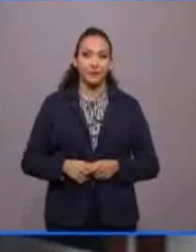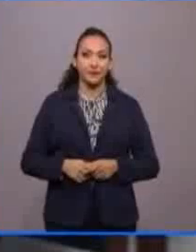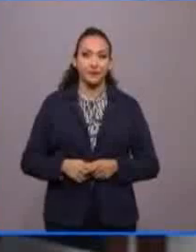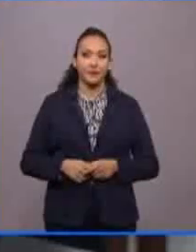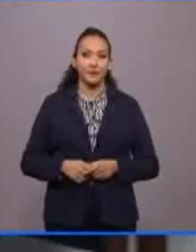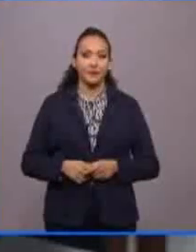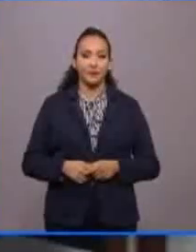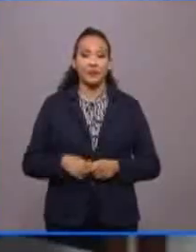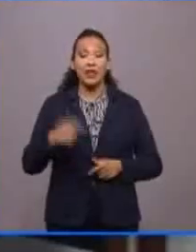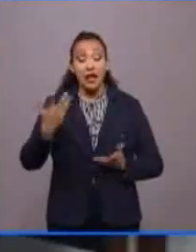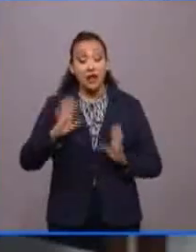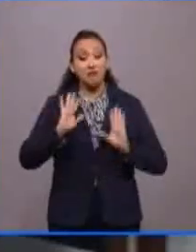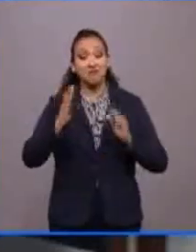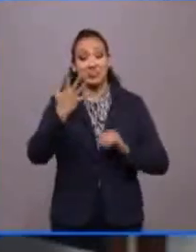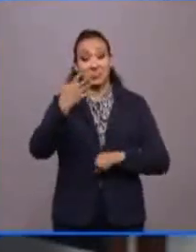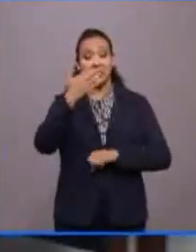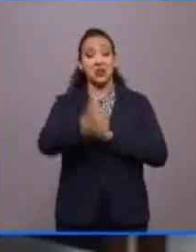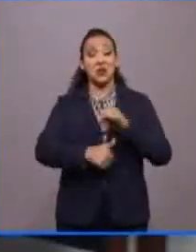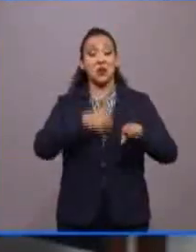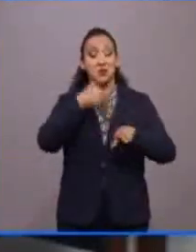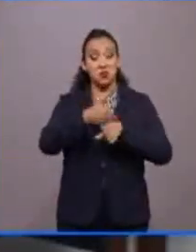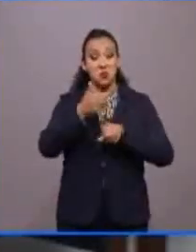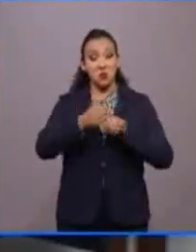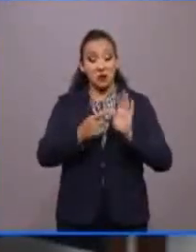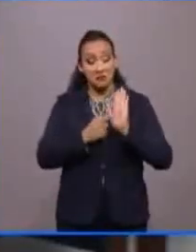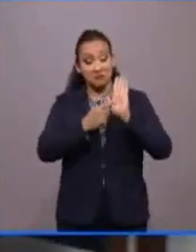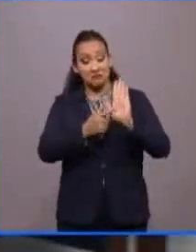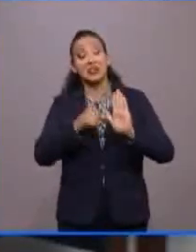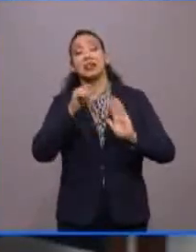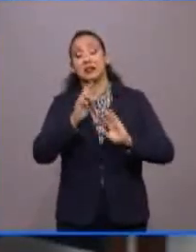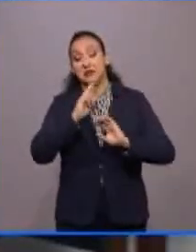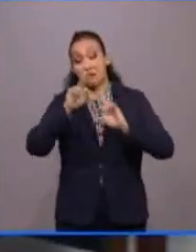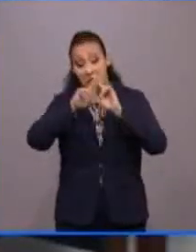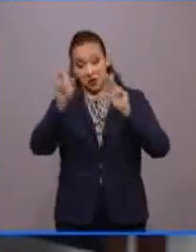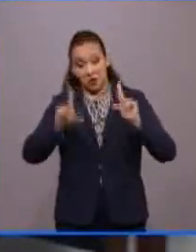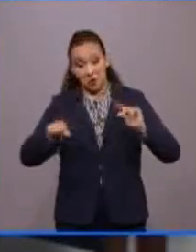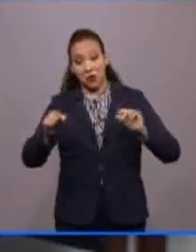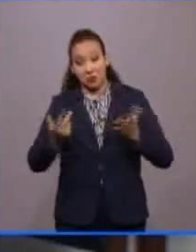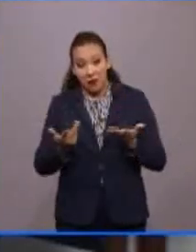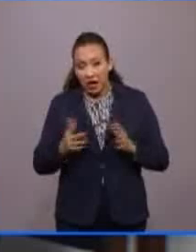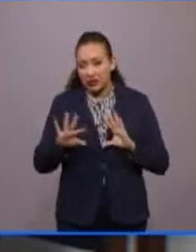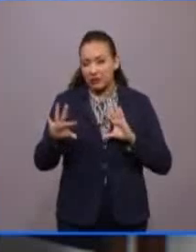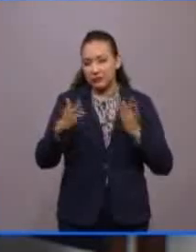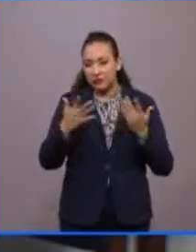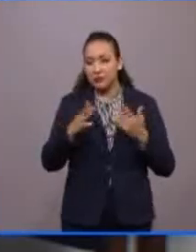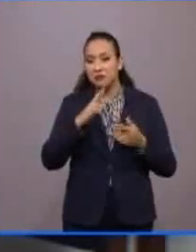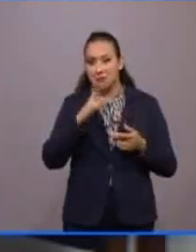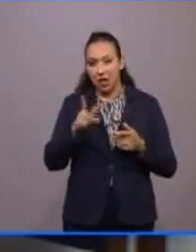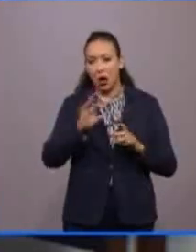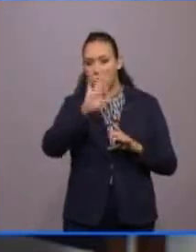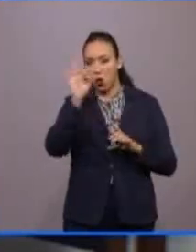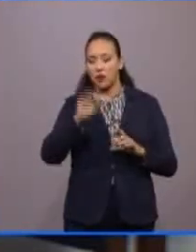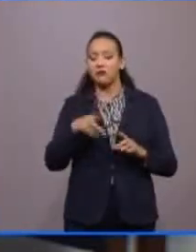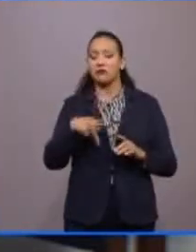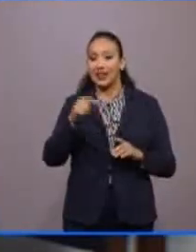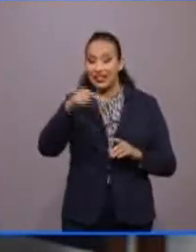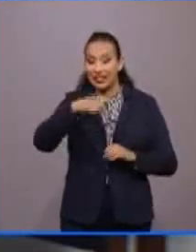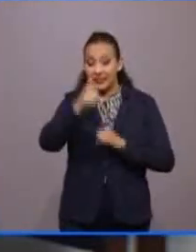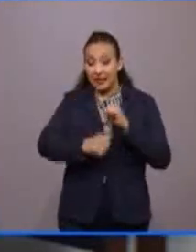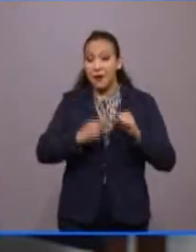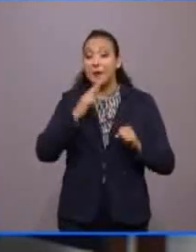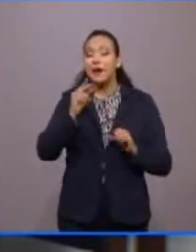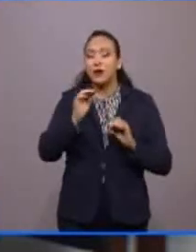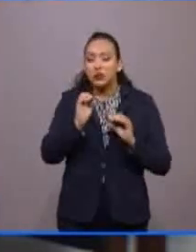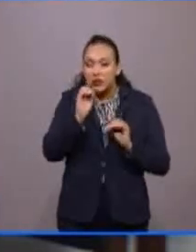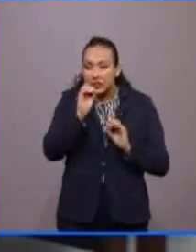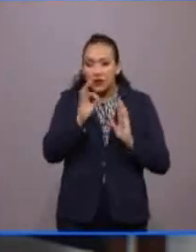Aunque es el quinto año consecutivo que presenta una mejora en los niveles de paz, es decir, en el promedio de los indicadores, este año mejoramos un